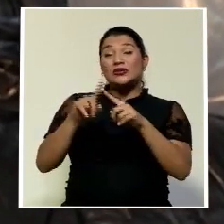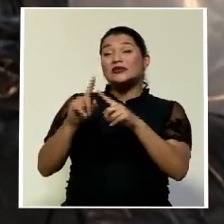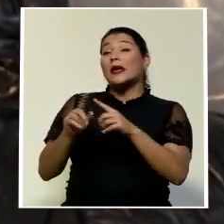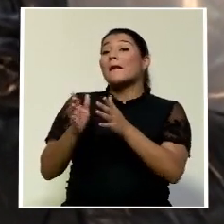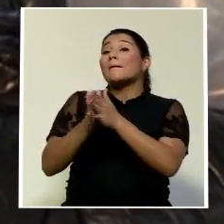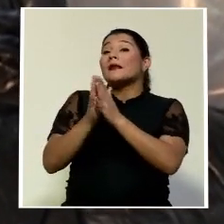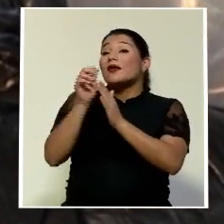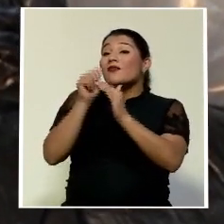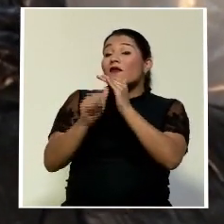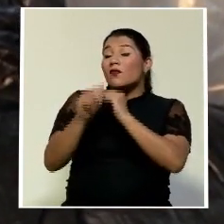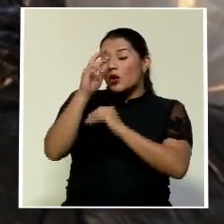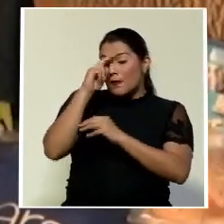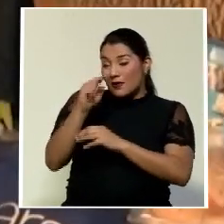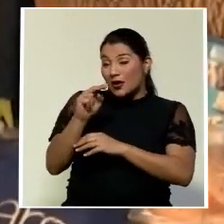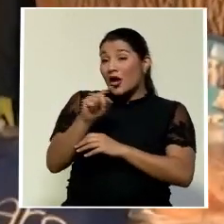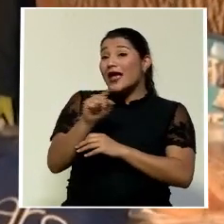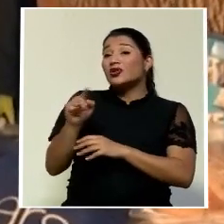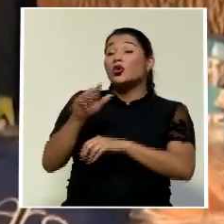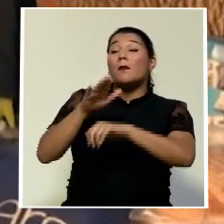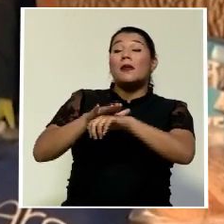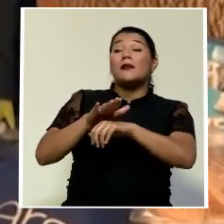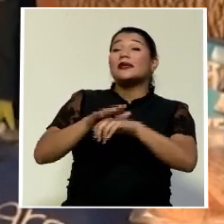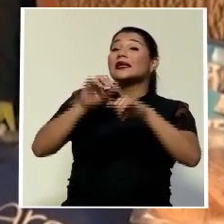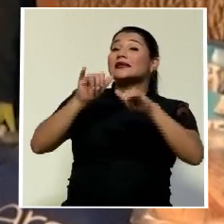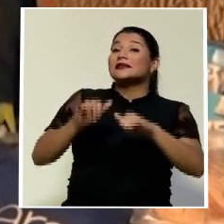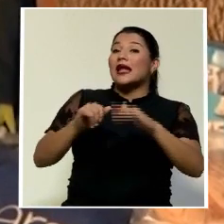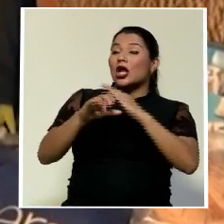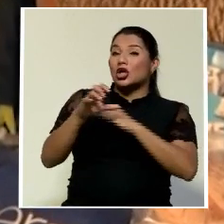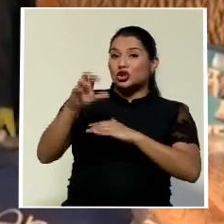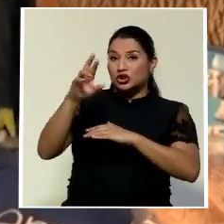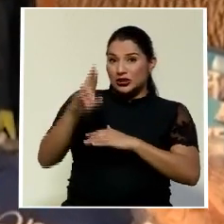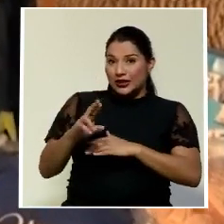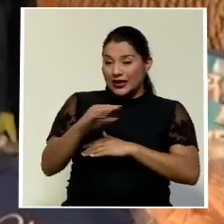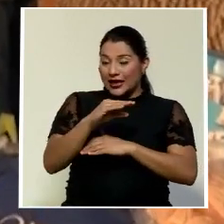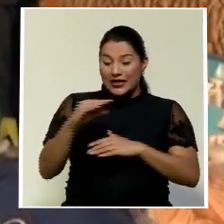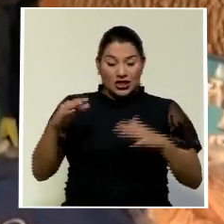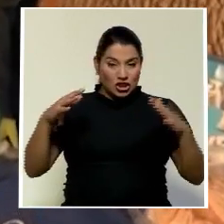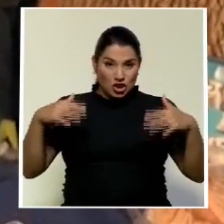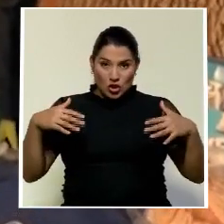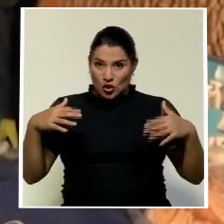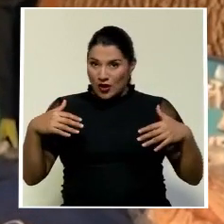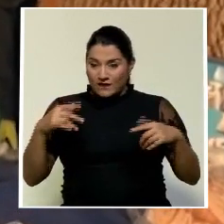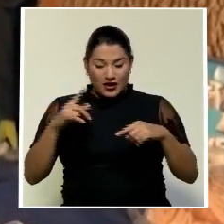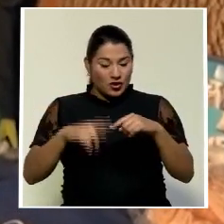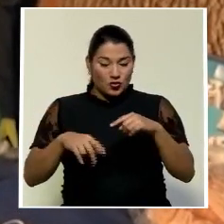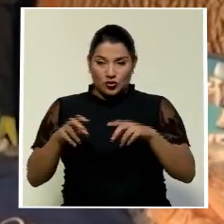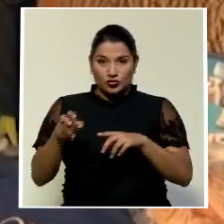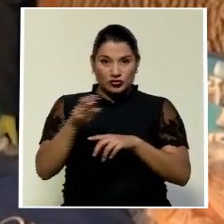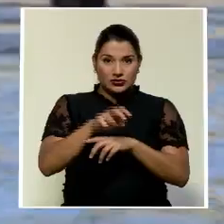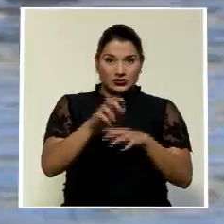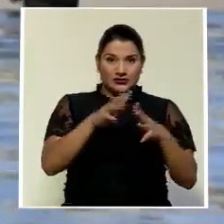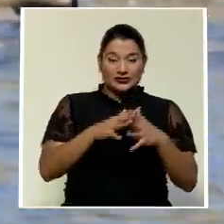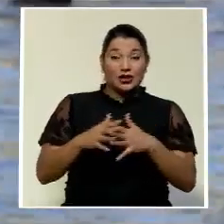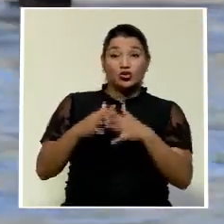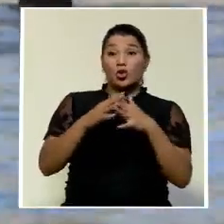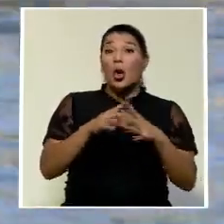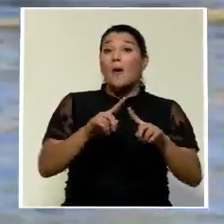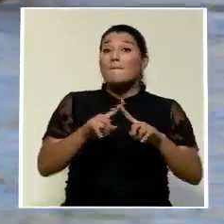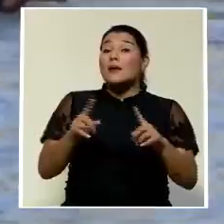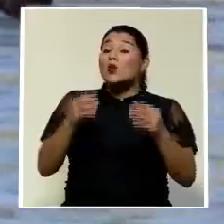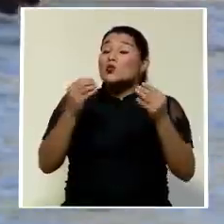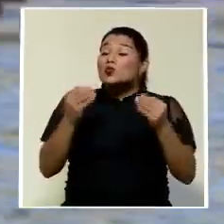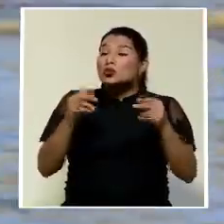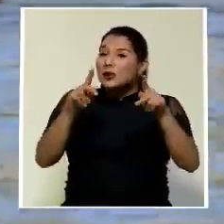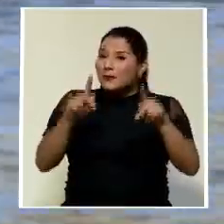les permite permanecer legalmente en el país y no ser deportados a la espera de poder cruzar a Estados Unidos. Pero muchas personas